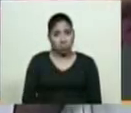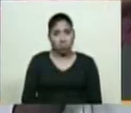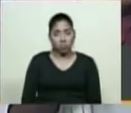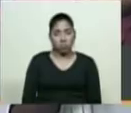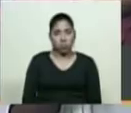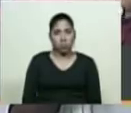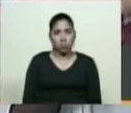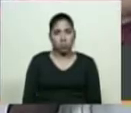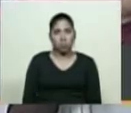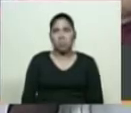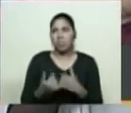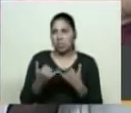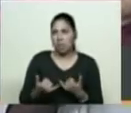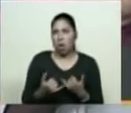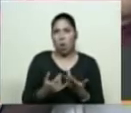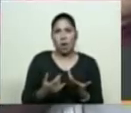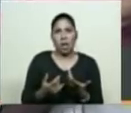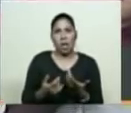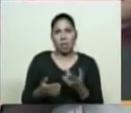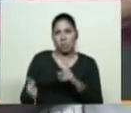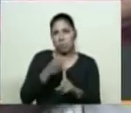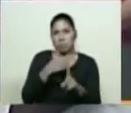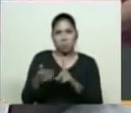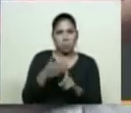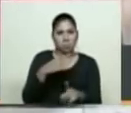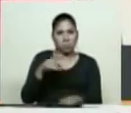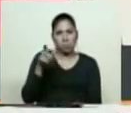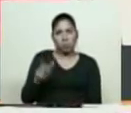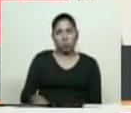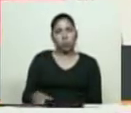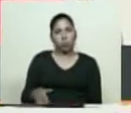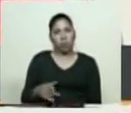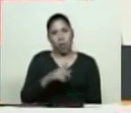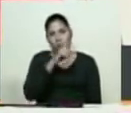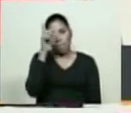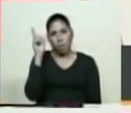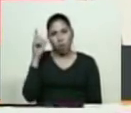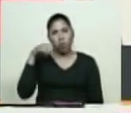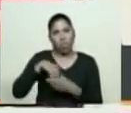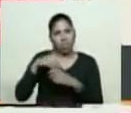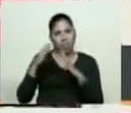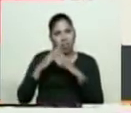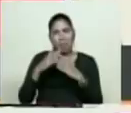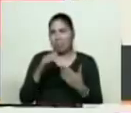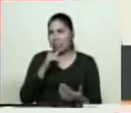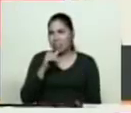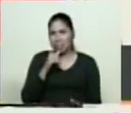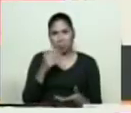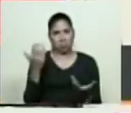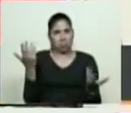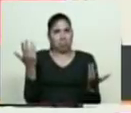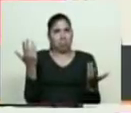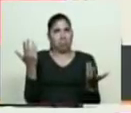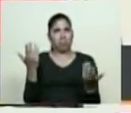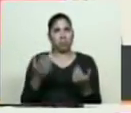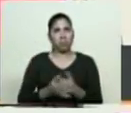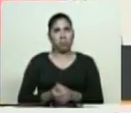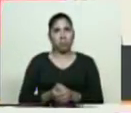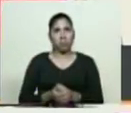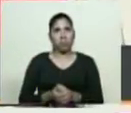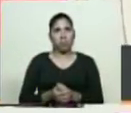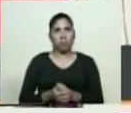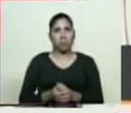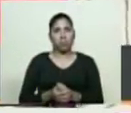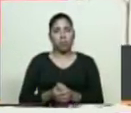Que ahora lo están torturando en su casa, imagínate. Lo denunció su papá, pues. Uno se pone a pensar, ¿quién puede ser, Dios mío, que le aplique electricidad?